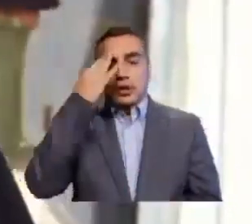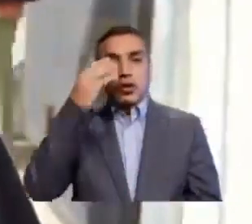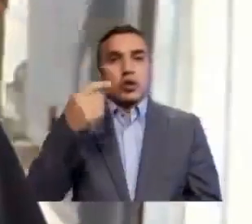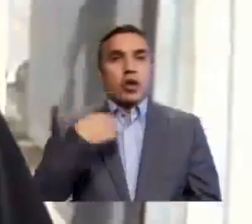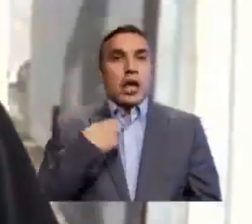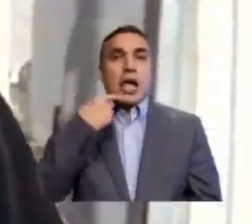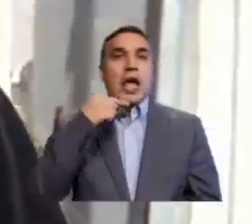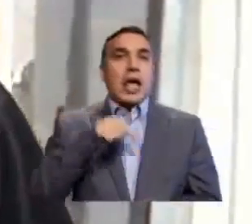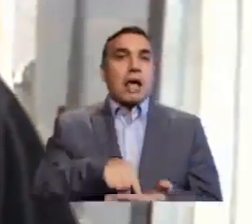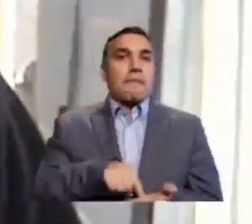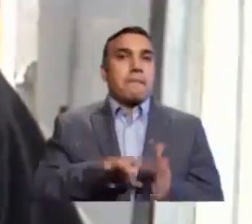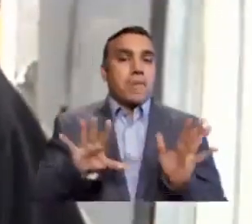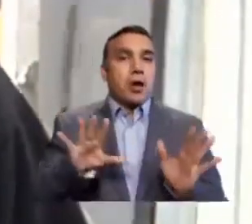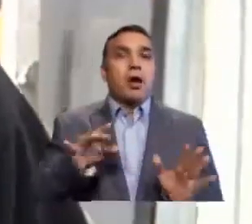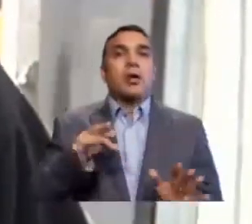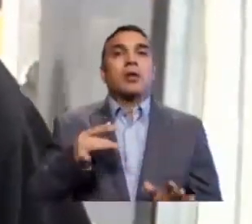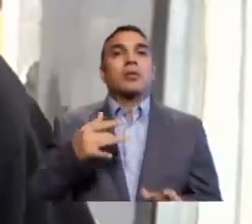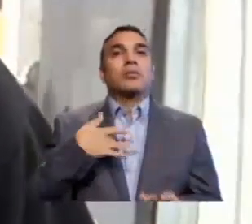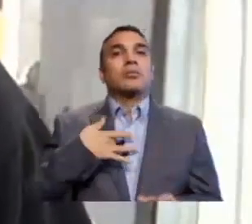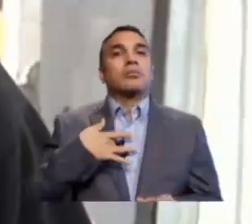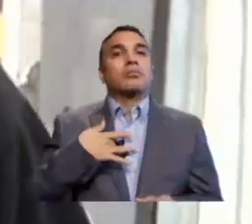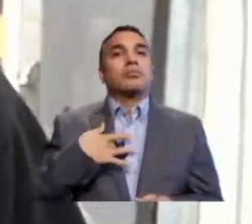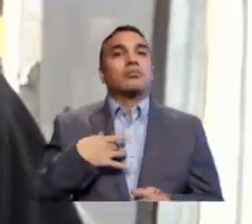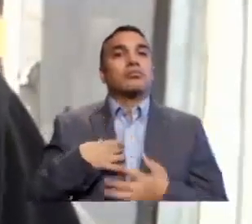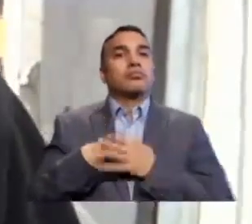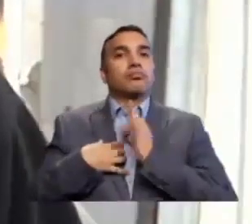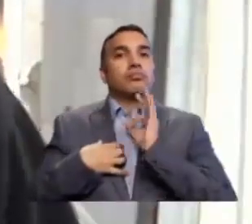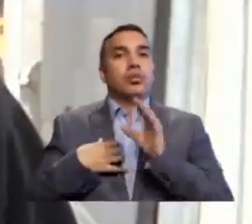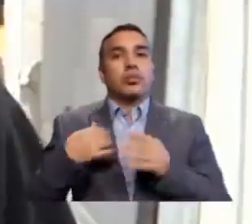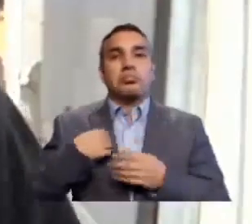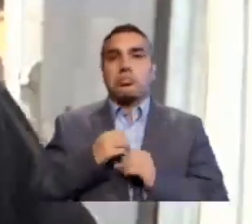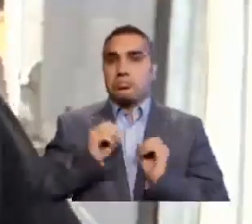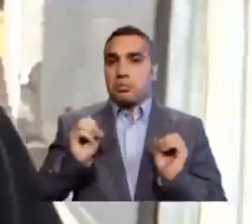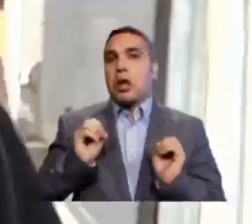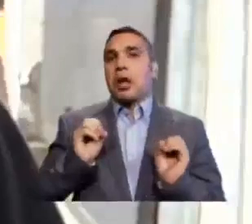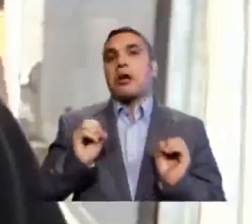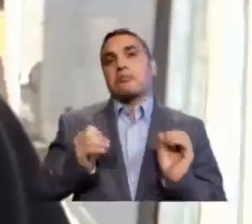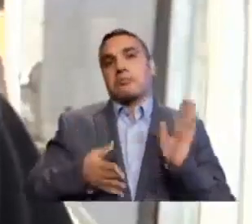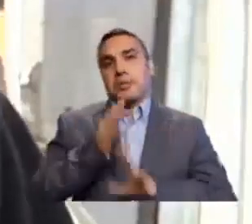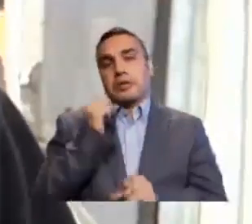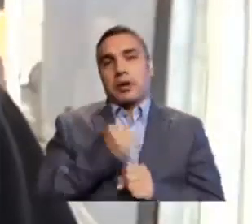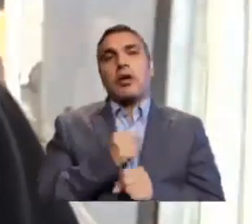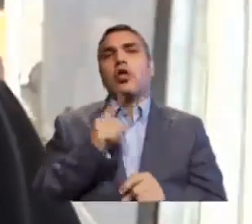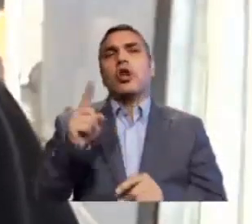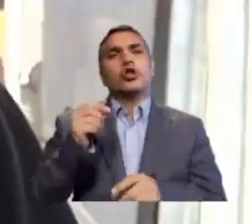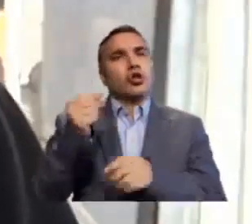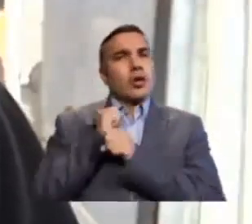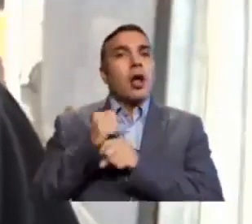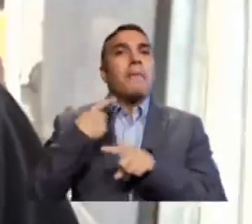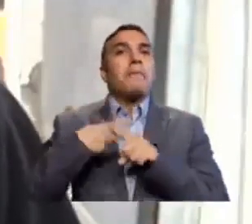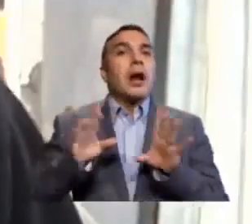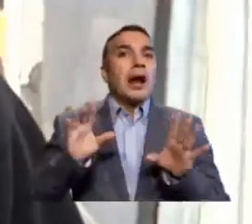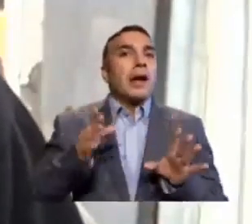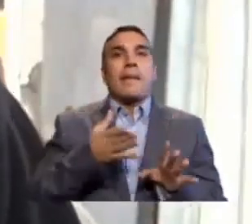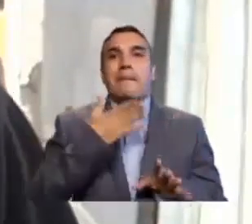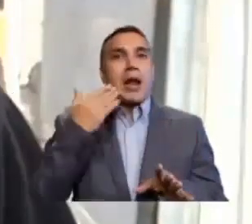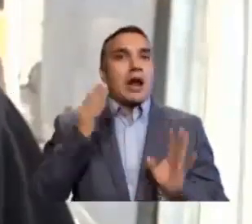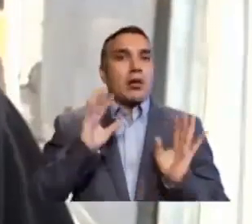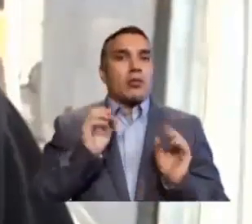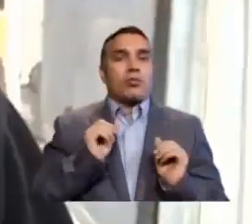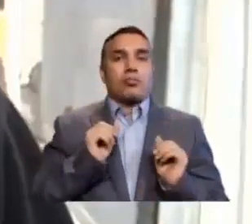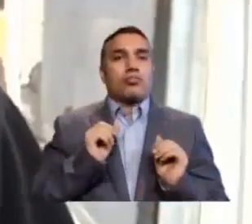si tengo el virus. Entonces, como es también, bueno, no es obligatorio, pero es